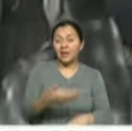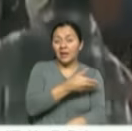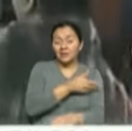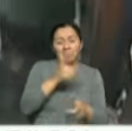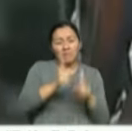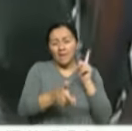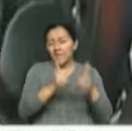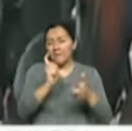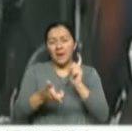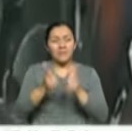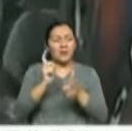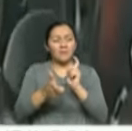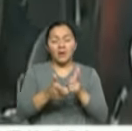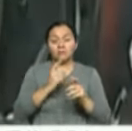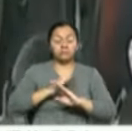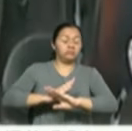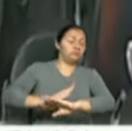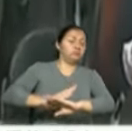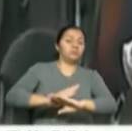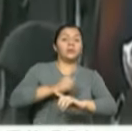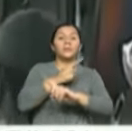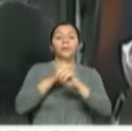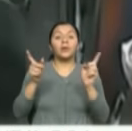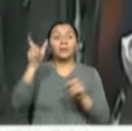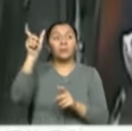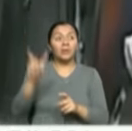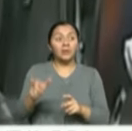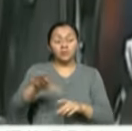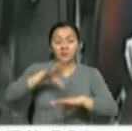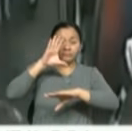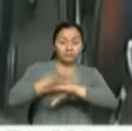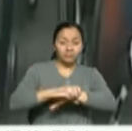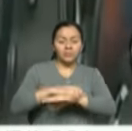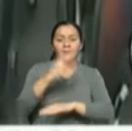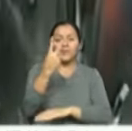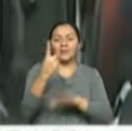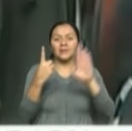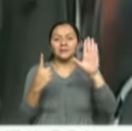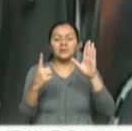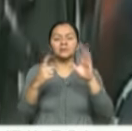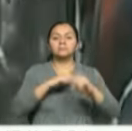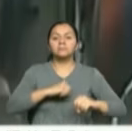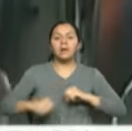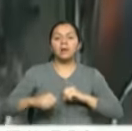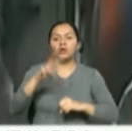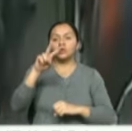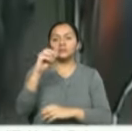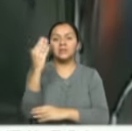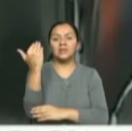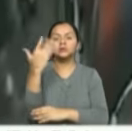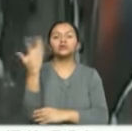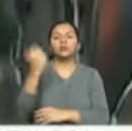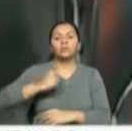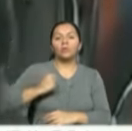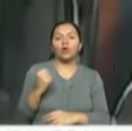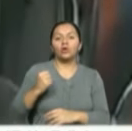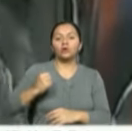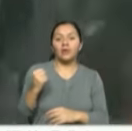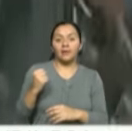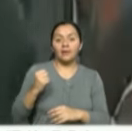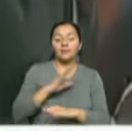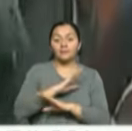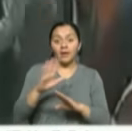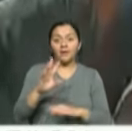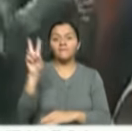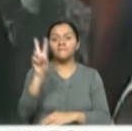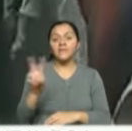fuego al encontrar resistencia. El sujeto fue capturado el 26 de mayo de 2015 en la ciudad de Bogotá y el viernes